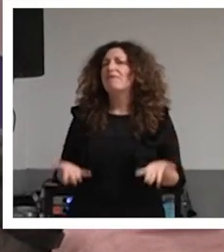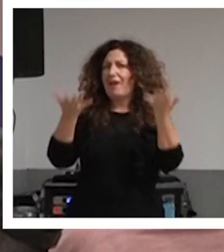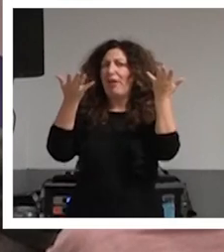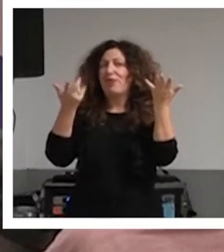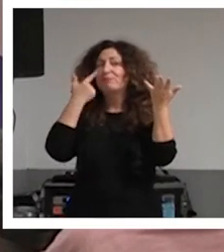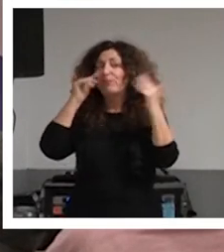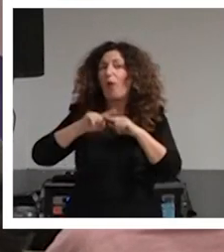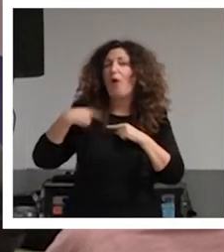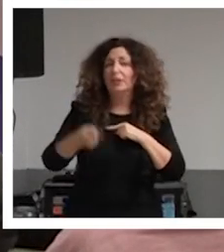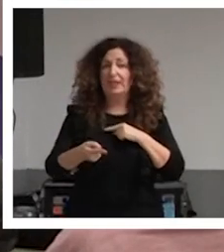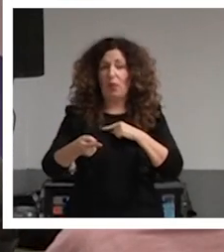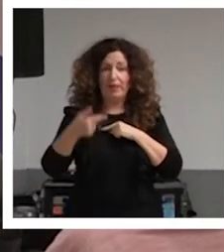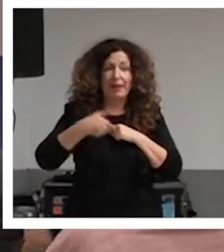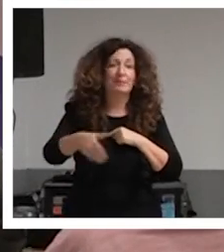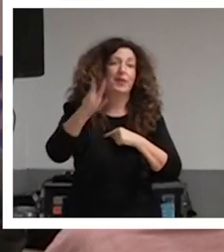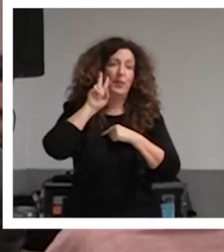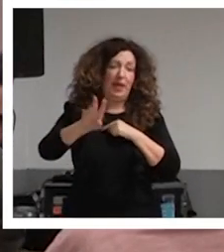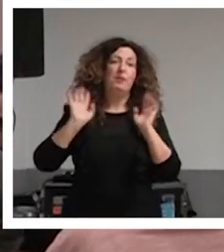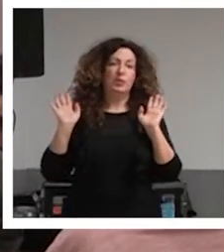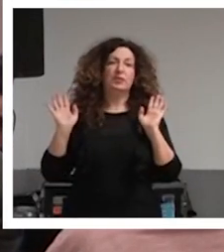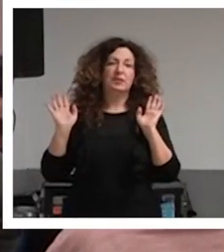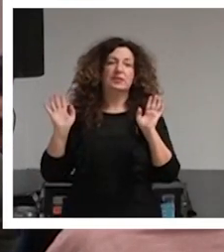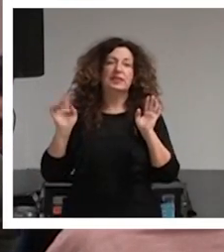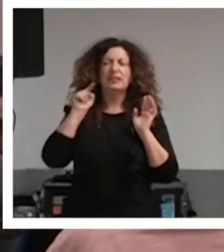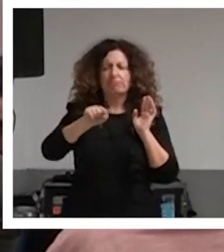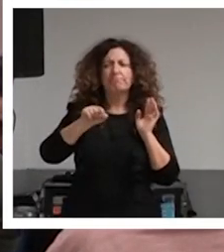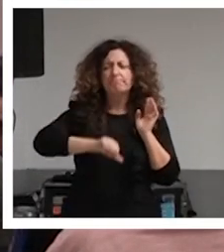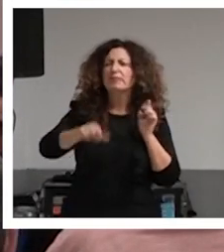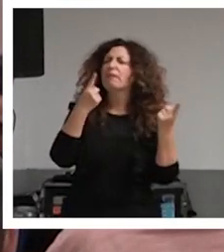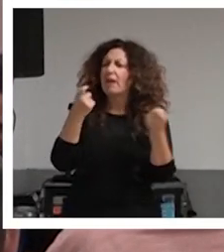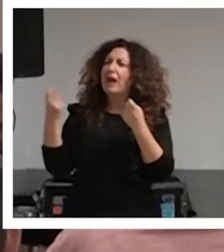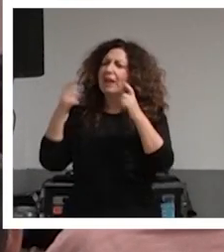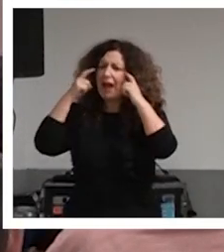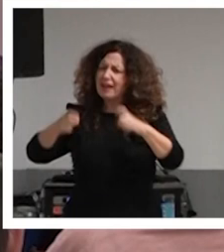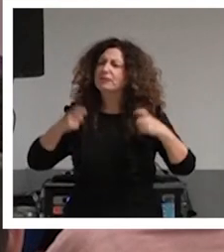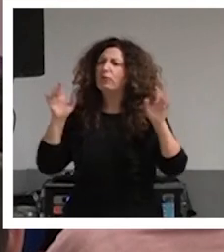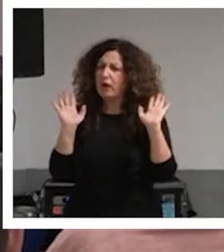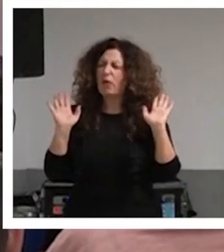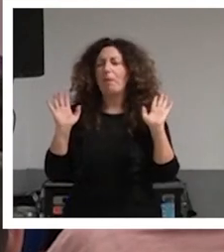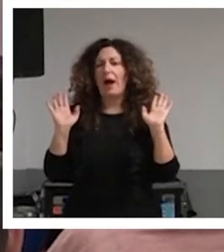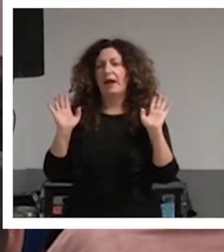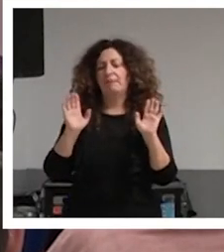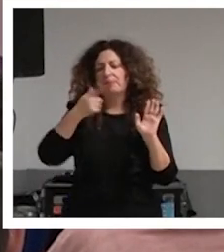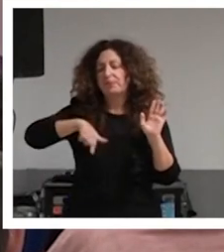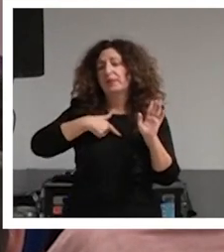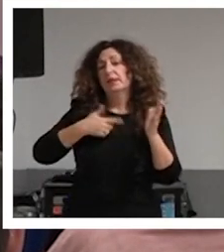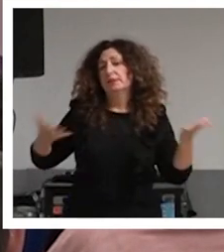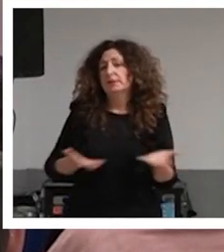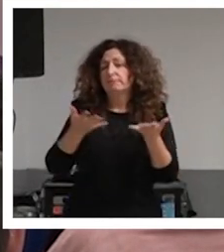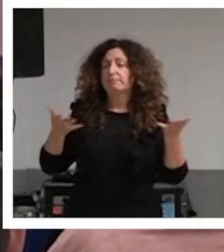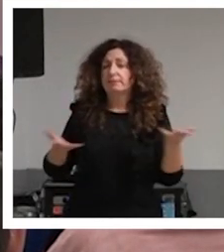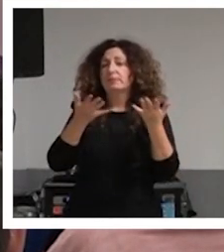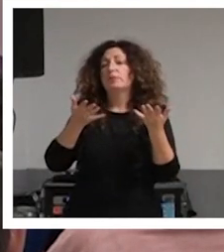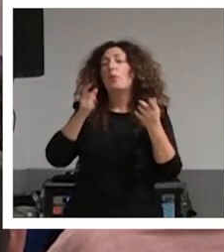entonces que nos va a hacer falta un gran esfuerzo para inflar insuflar a nuestro